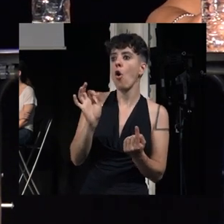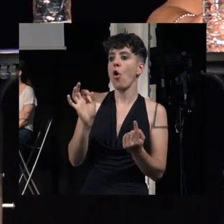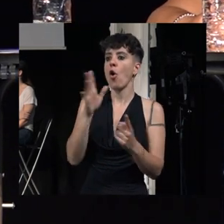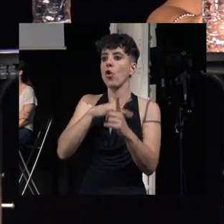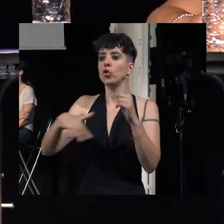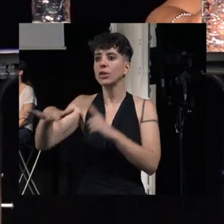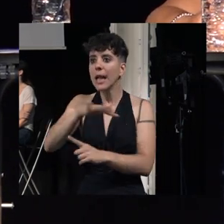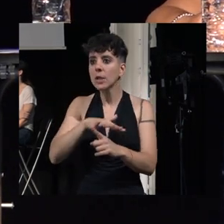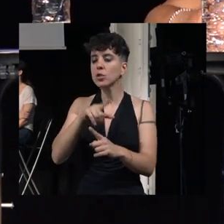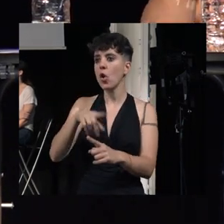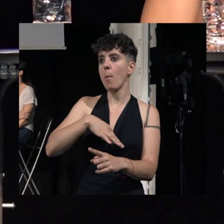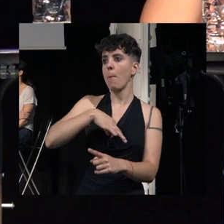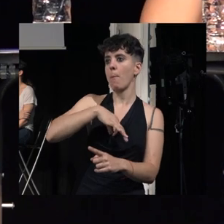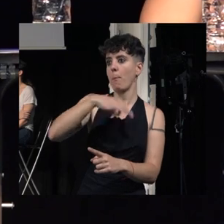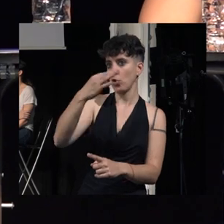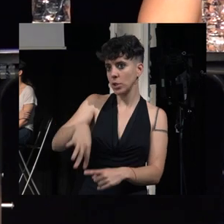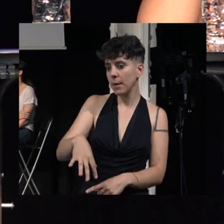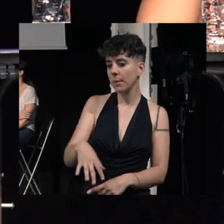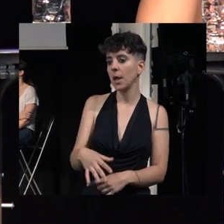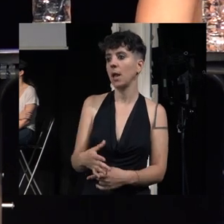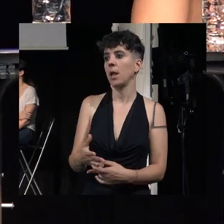posible desplazar